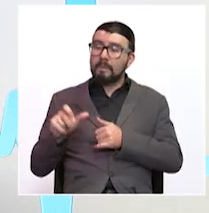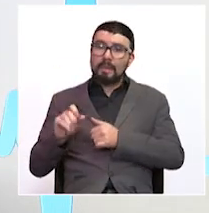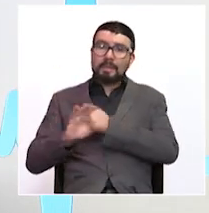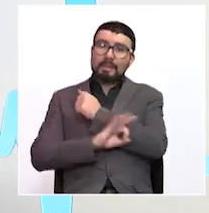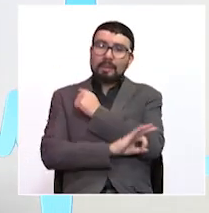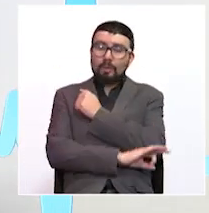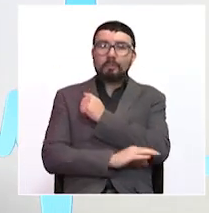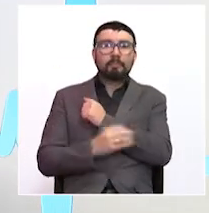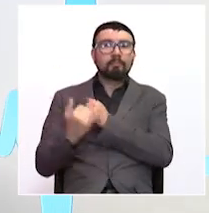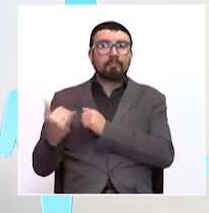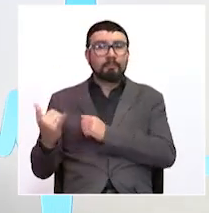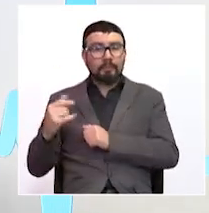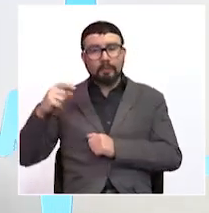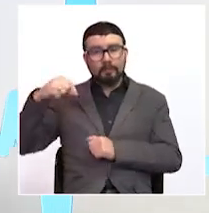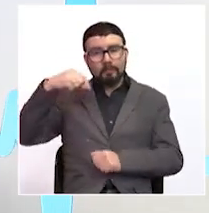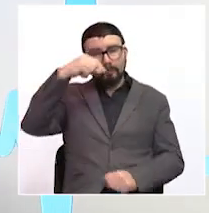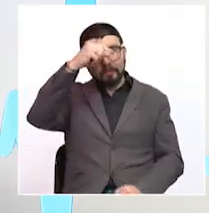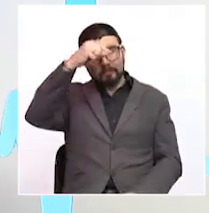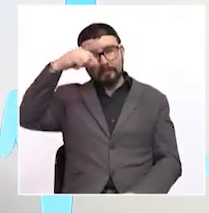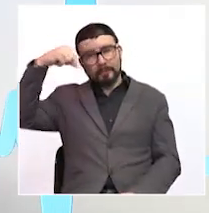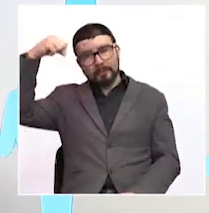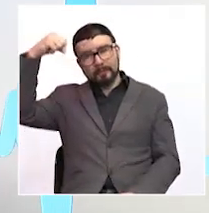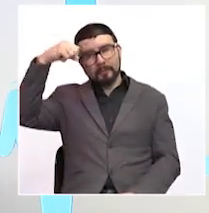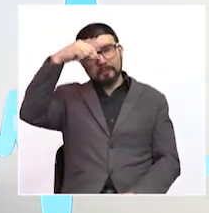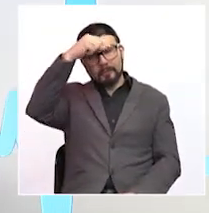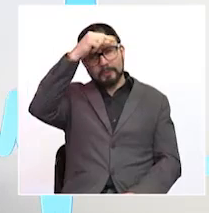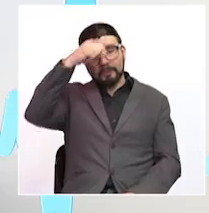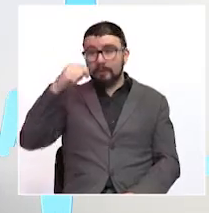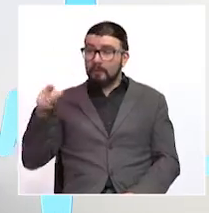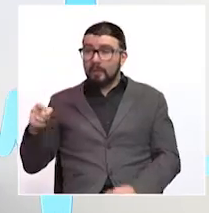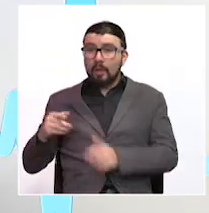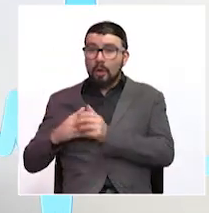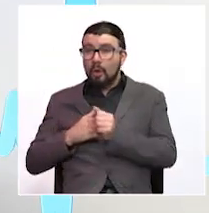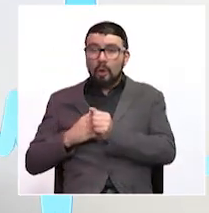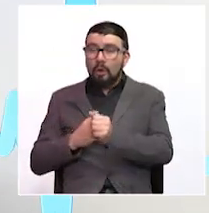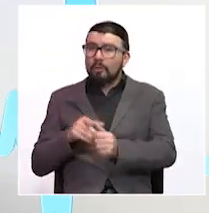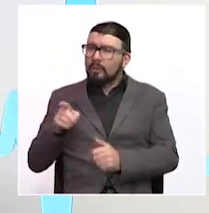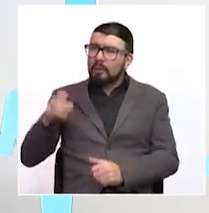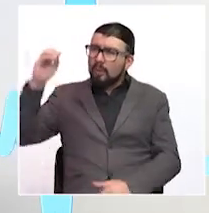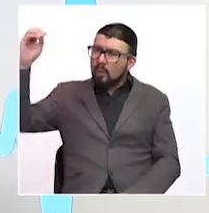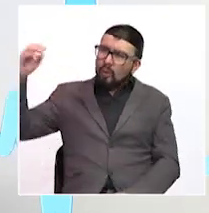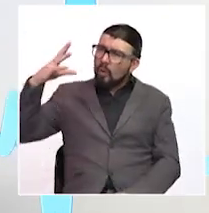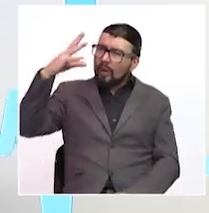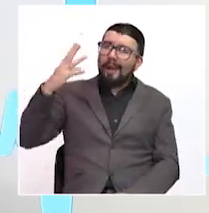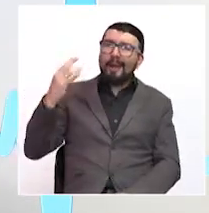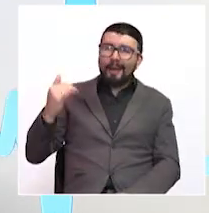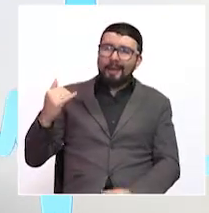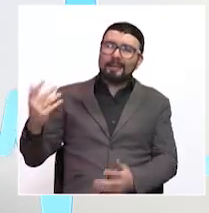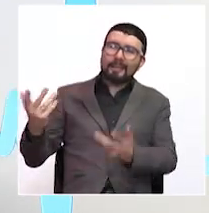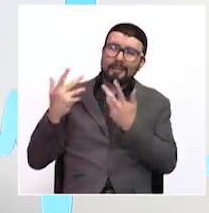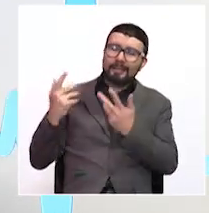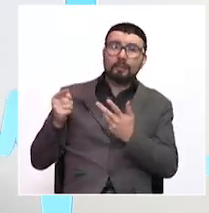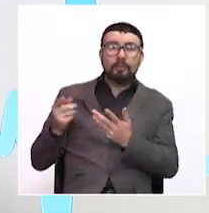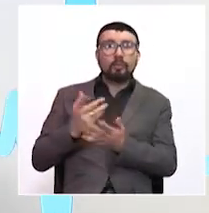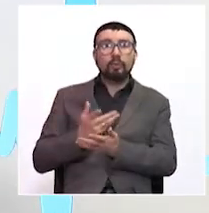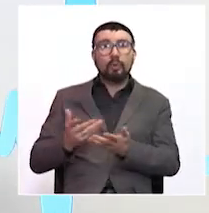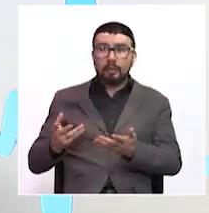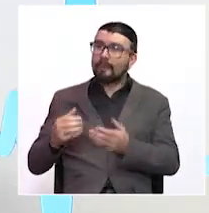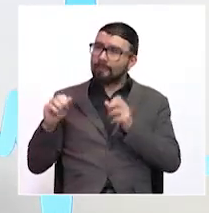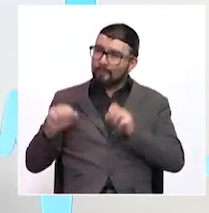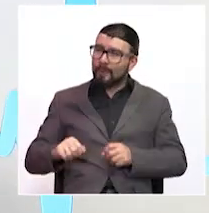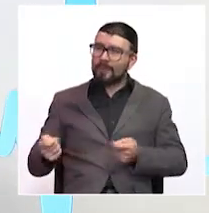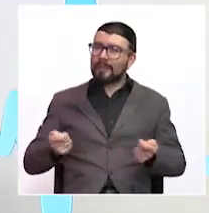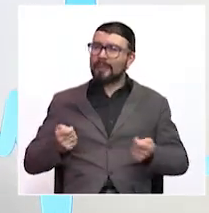clínico nos oriente nos dé una lucecita que aprendamos ciertas cosas que podríamos hacer en